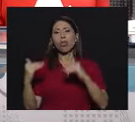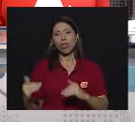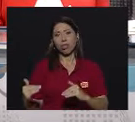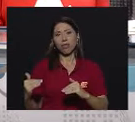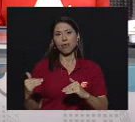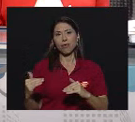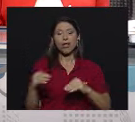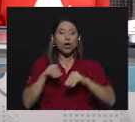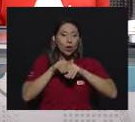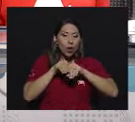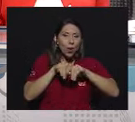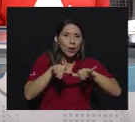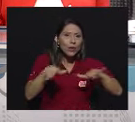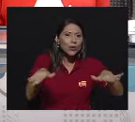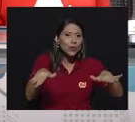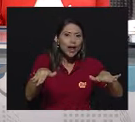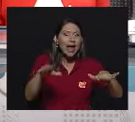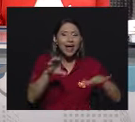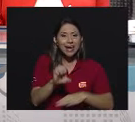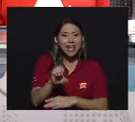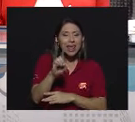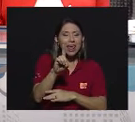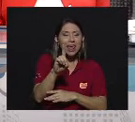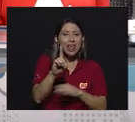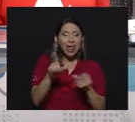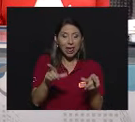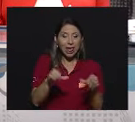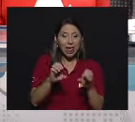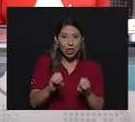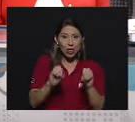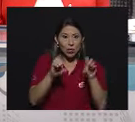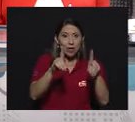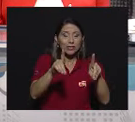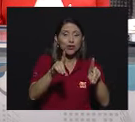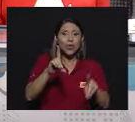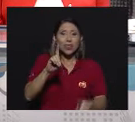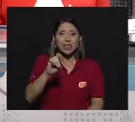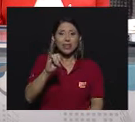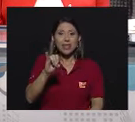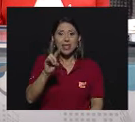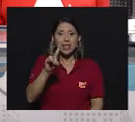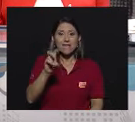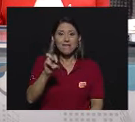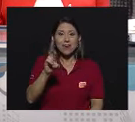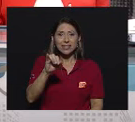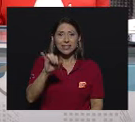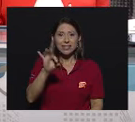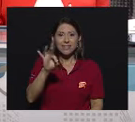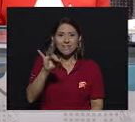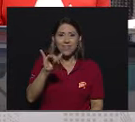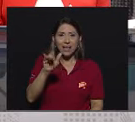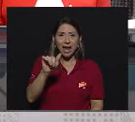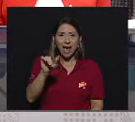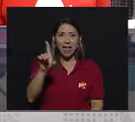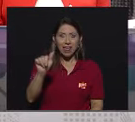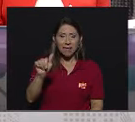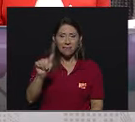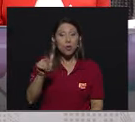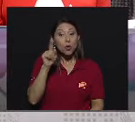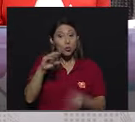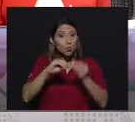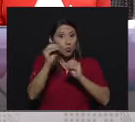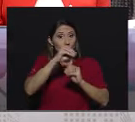Cobertura en educación diversificada, donde cerca del 45% de los estudiantes asisten a la edad que tienen que